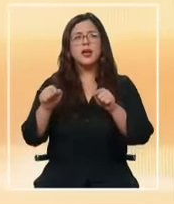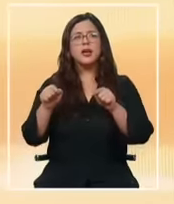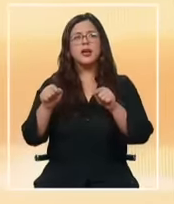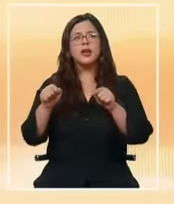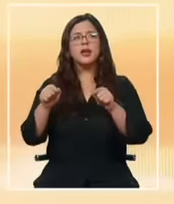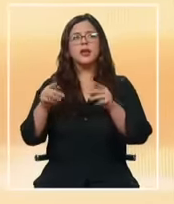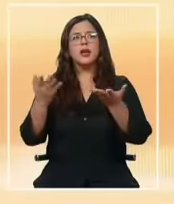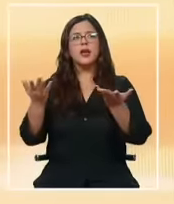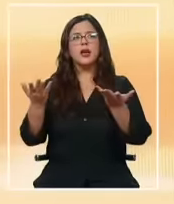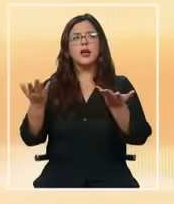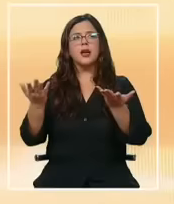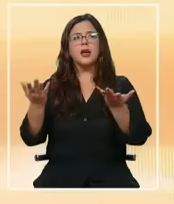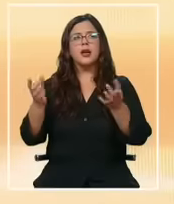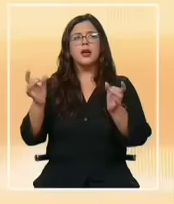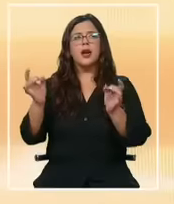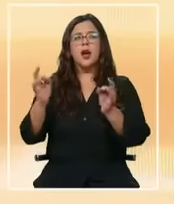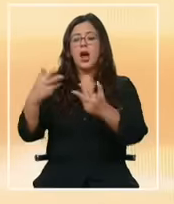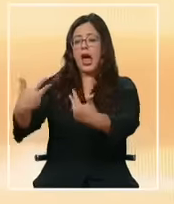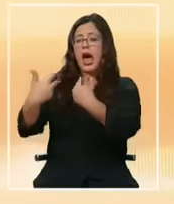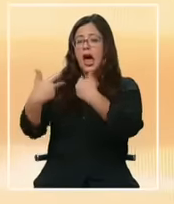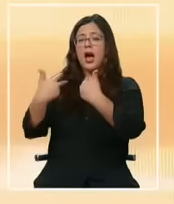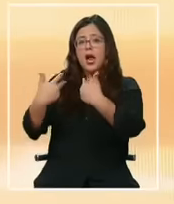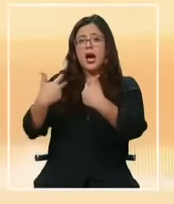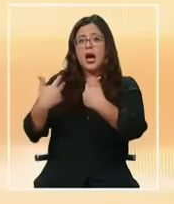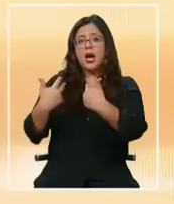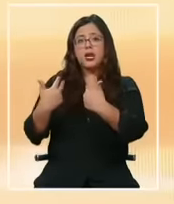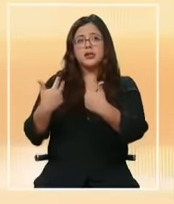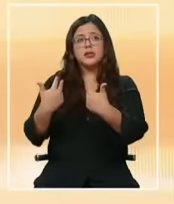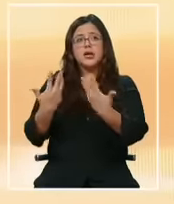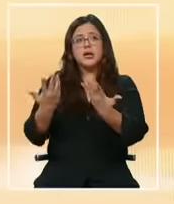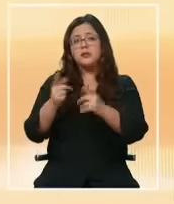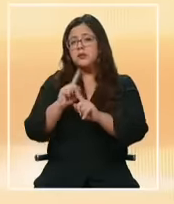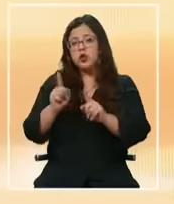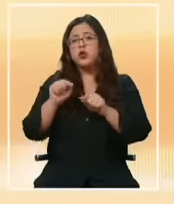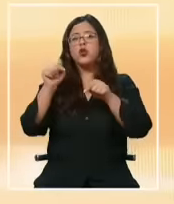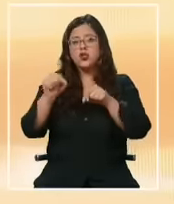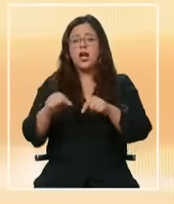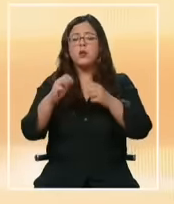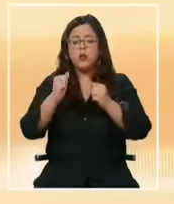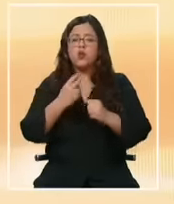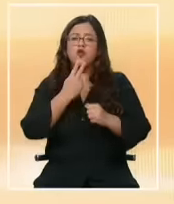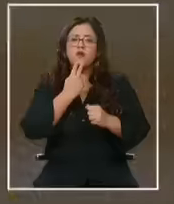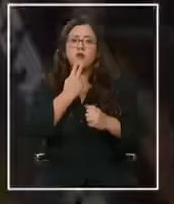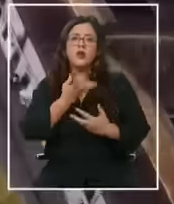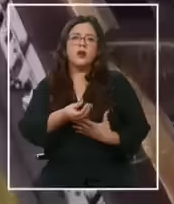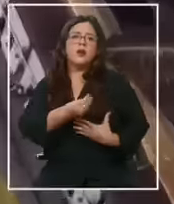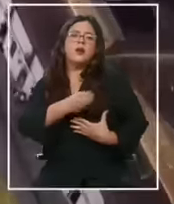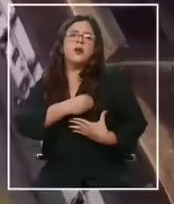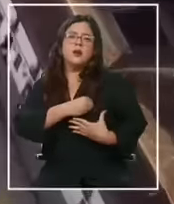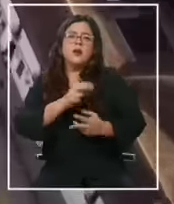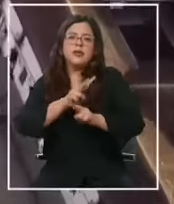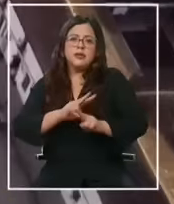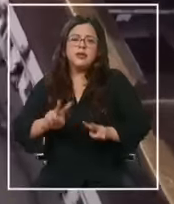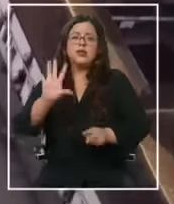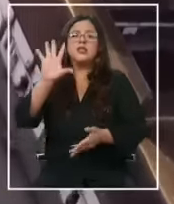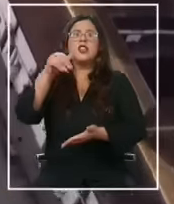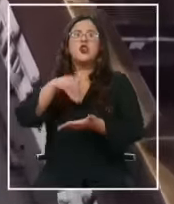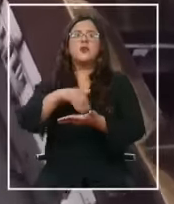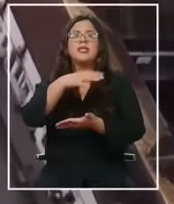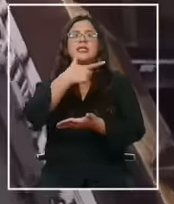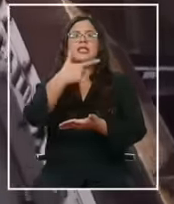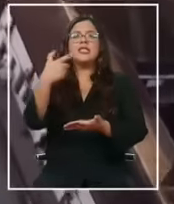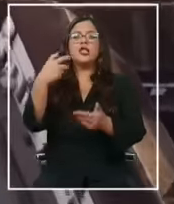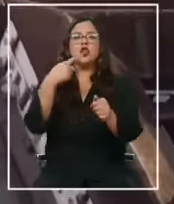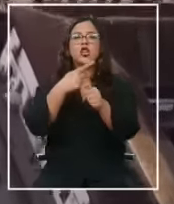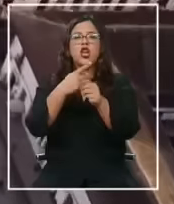a recibir algún tipo de represalias al respecto. Eso nos permite vivir el luto de forma más tranquila. A 5.700 kilómetros